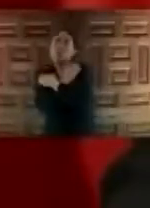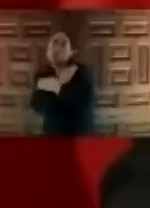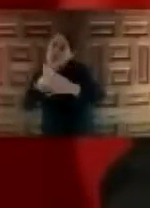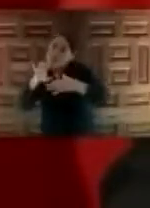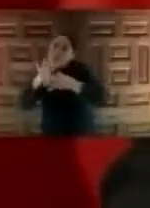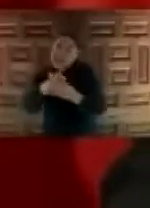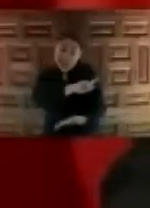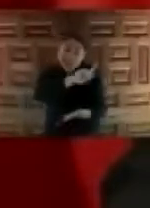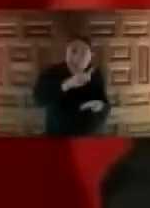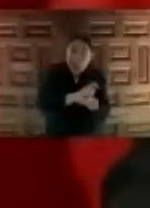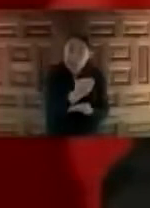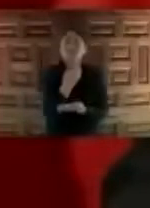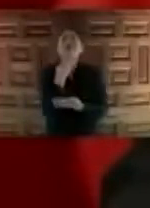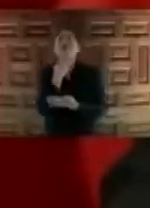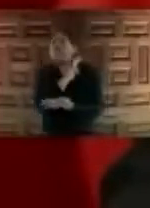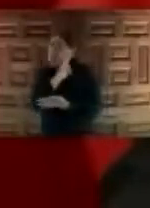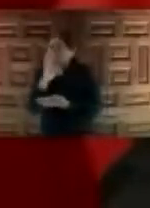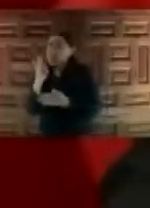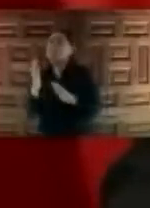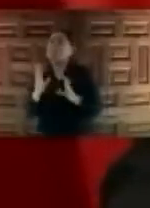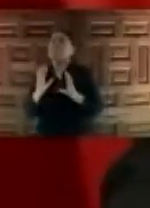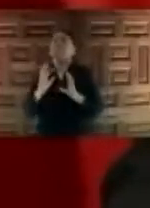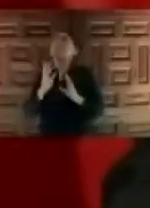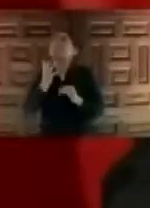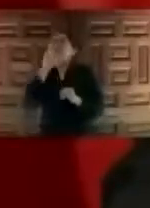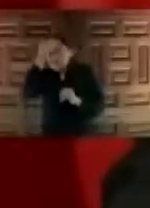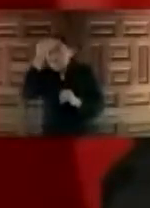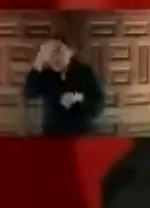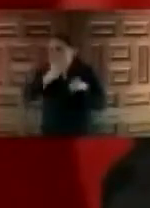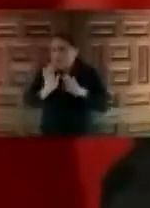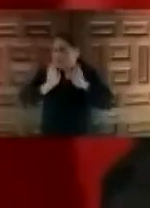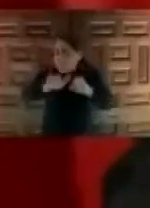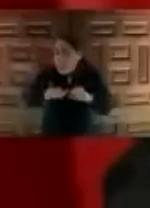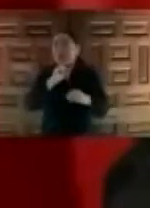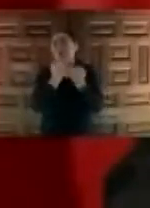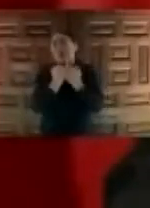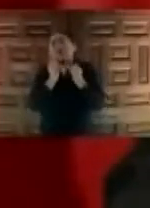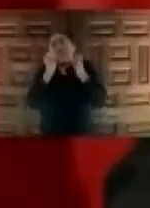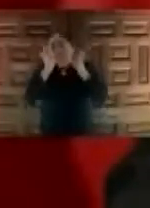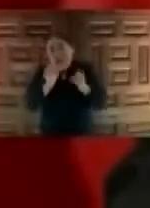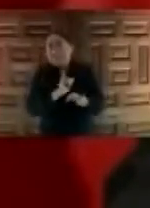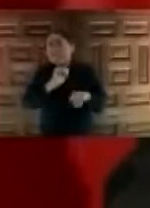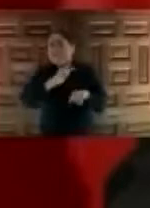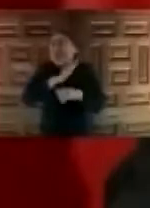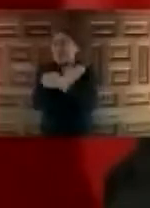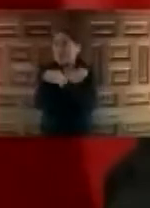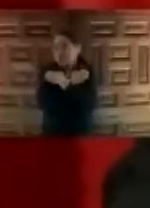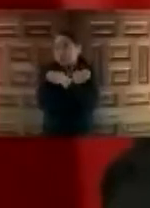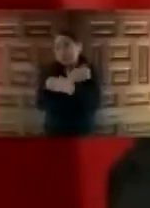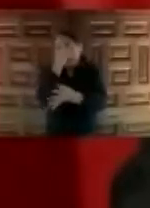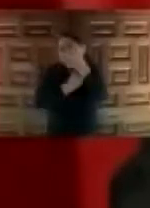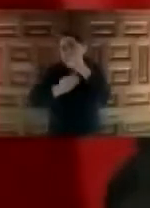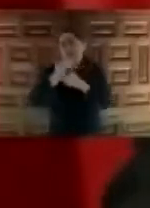hacia la generación de competencias laborales, por ejemplo, hacia establecer criterios propiamente de la calidad de la educación, pero con una